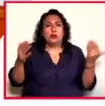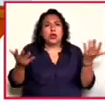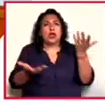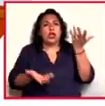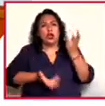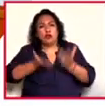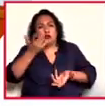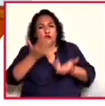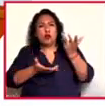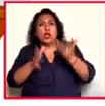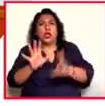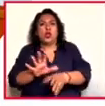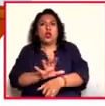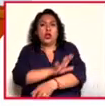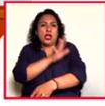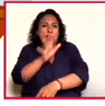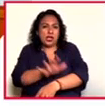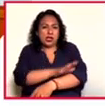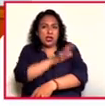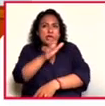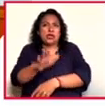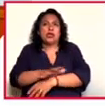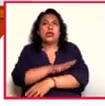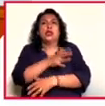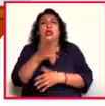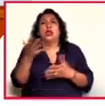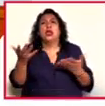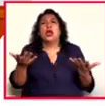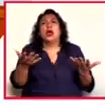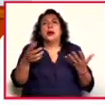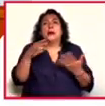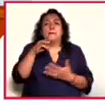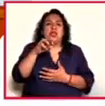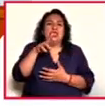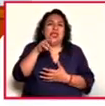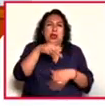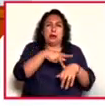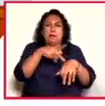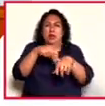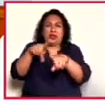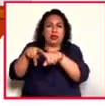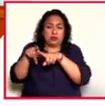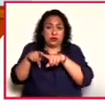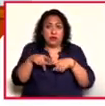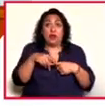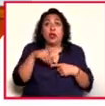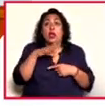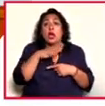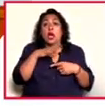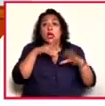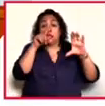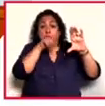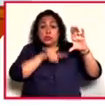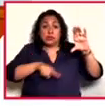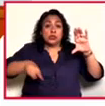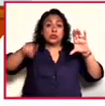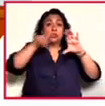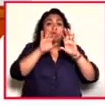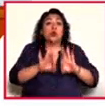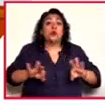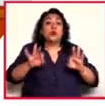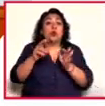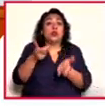con la energía en general, con los minerales. Hay un círculo que es muy importante, que es el dorado, como